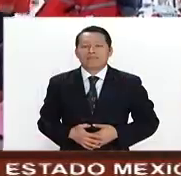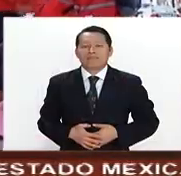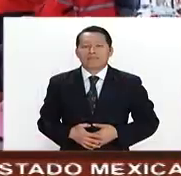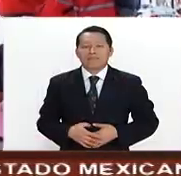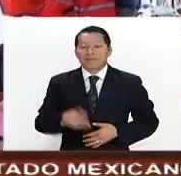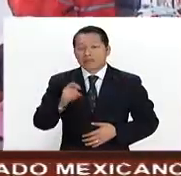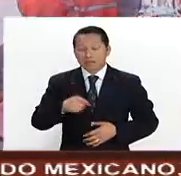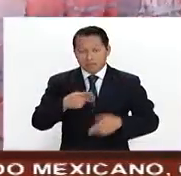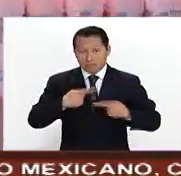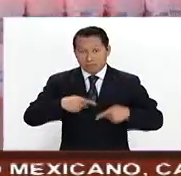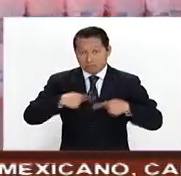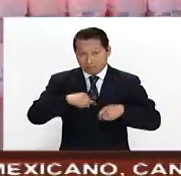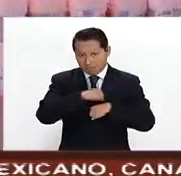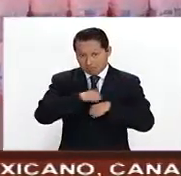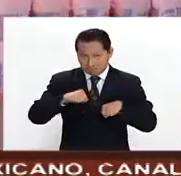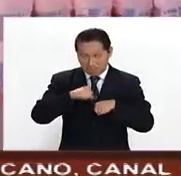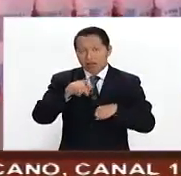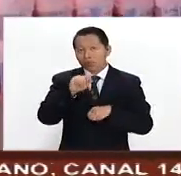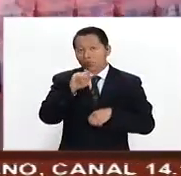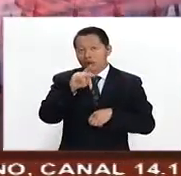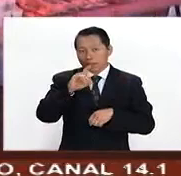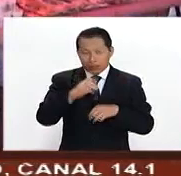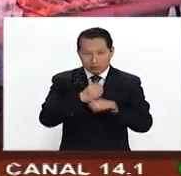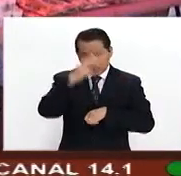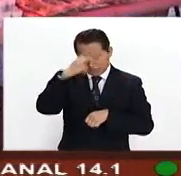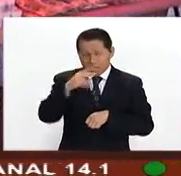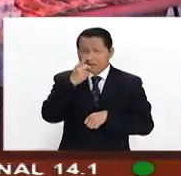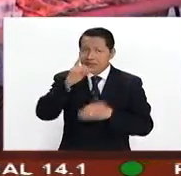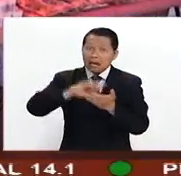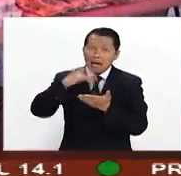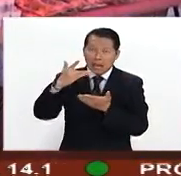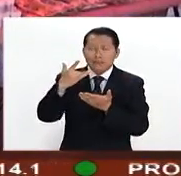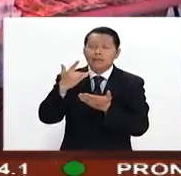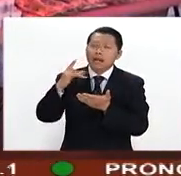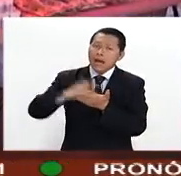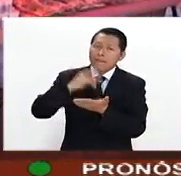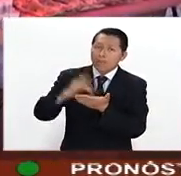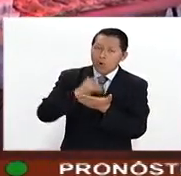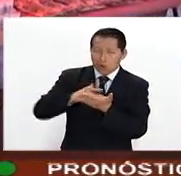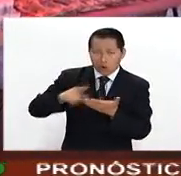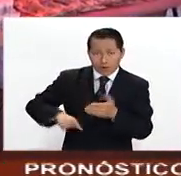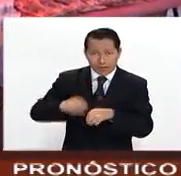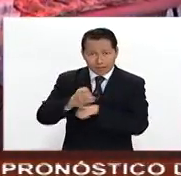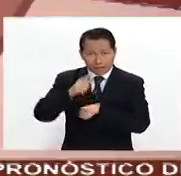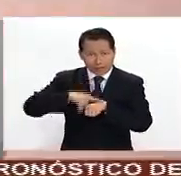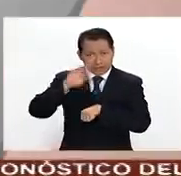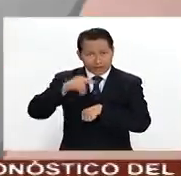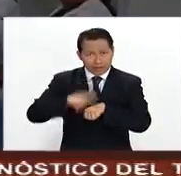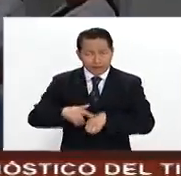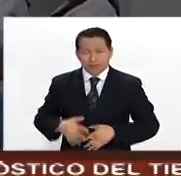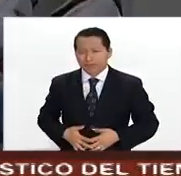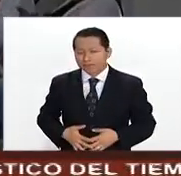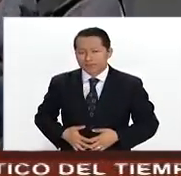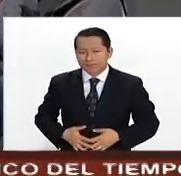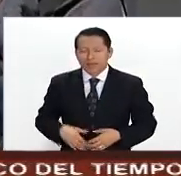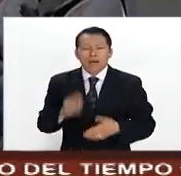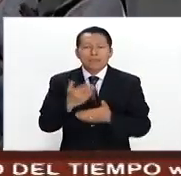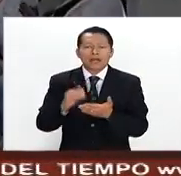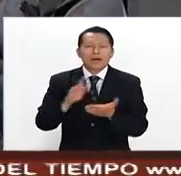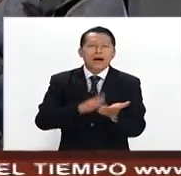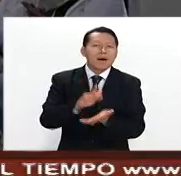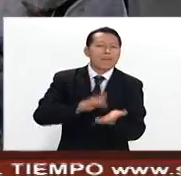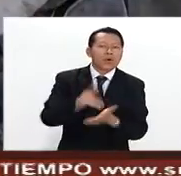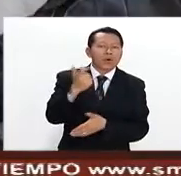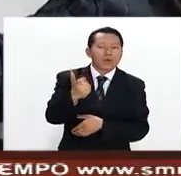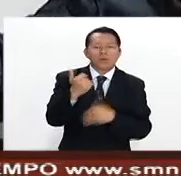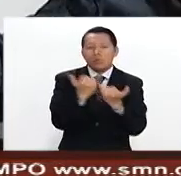Víctimas de la explosión de Tultepec, Estado de México, agradecen ayuda ofrecida por gobiernos estatal y federal. Además del apoyo